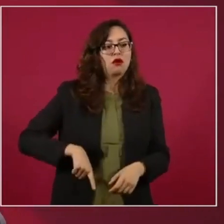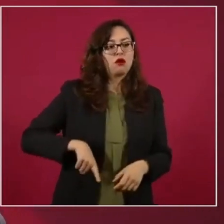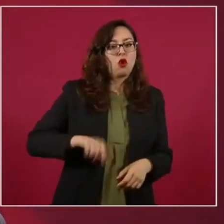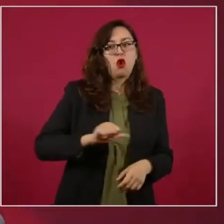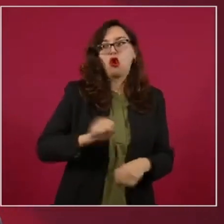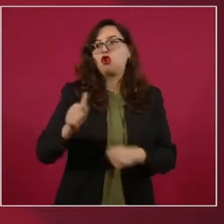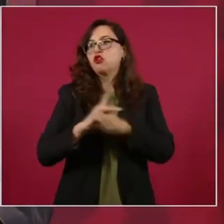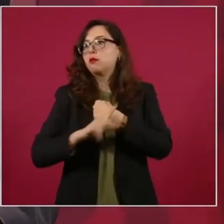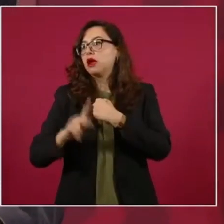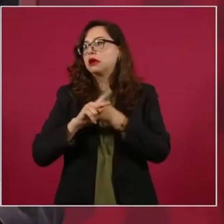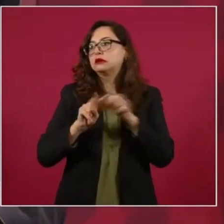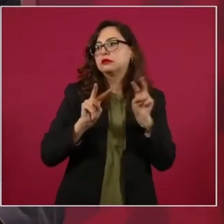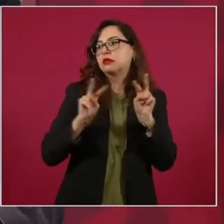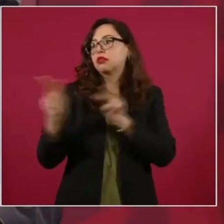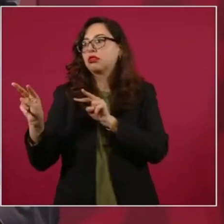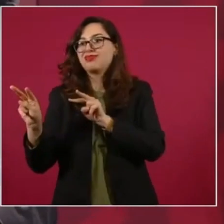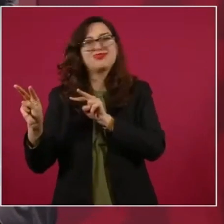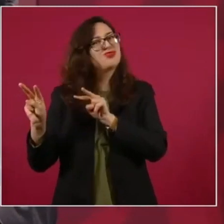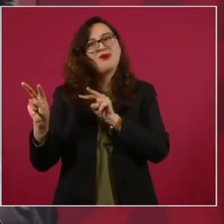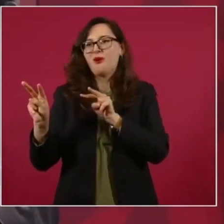y graves problemas